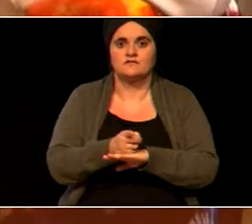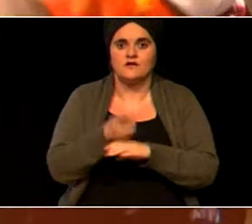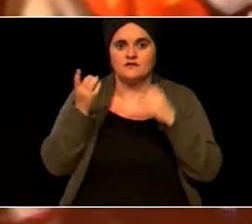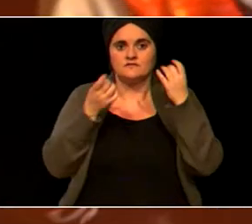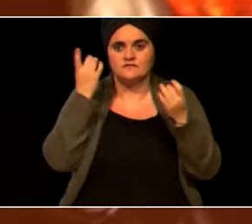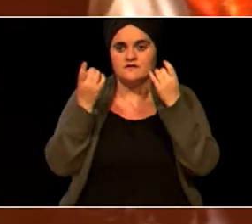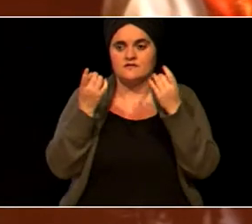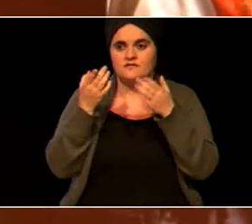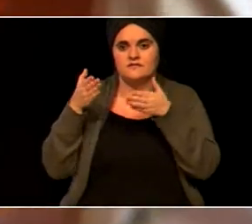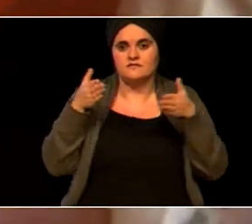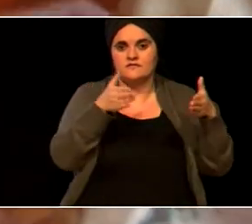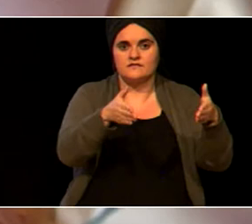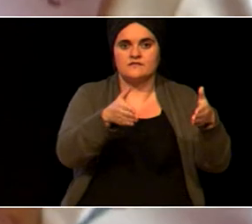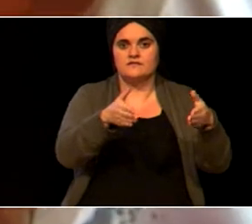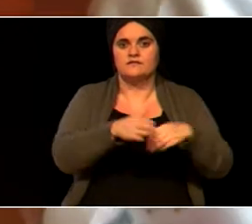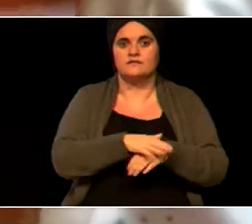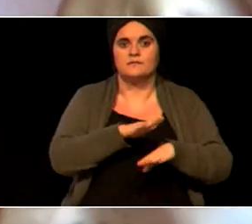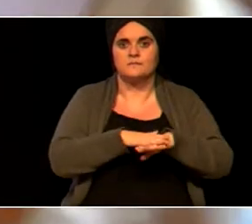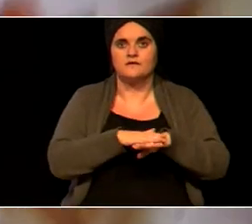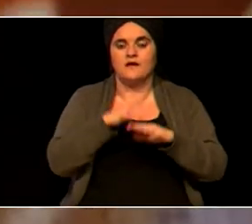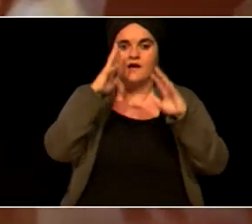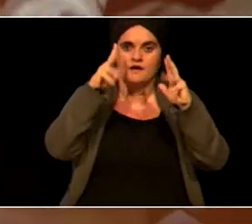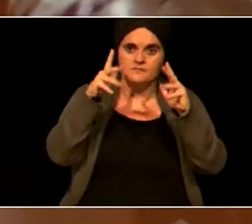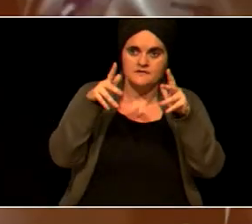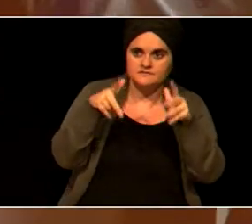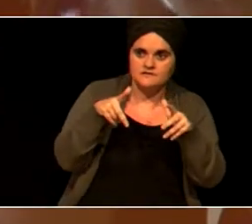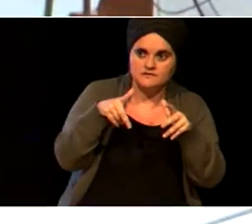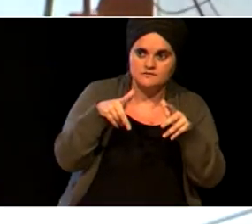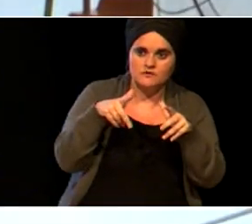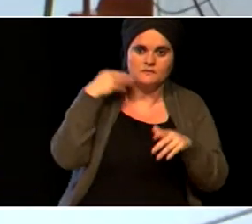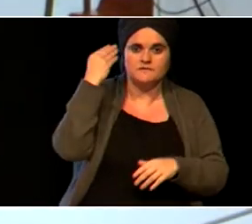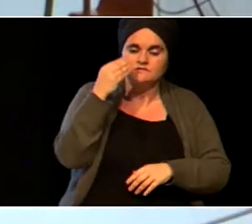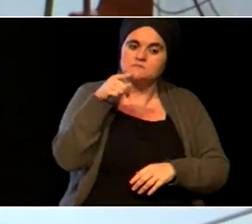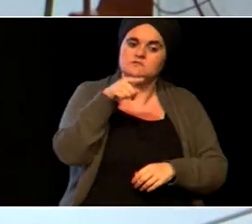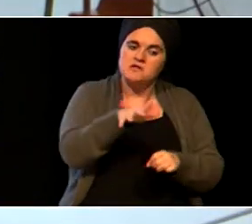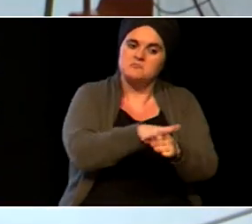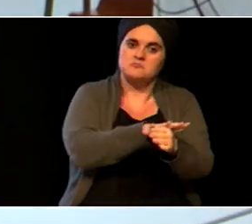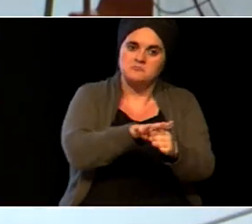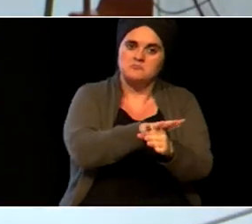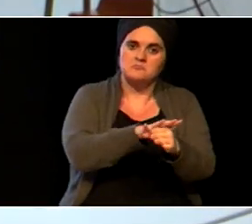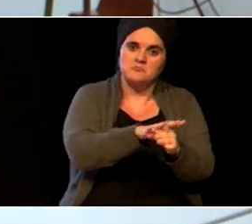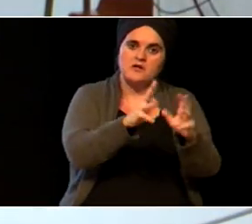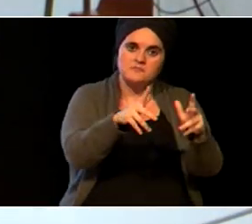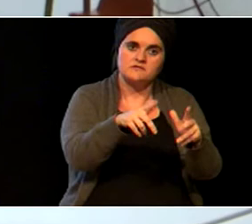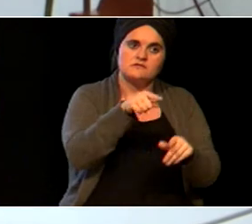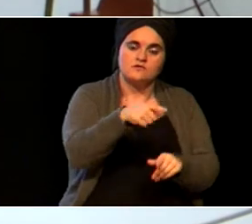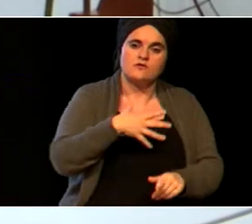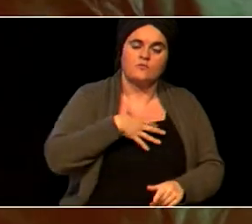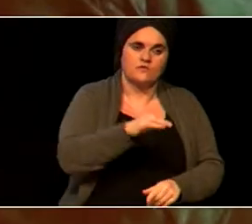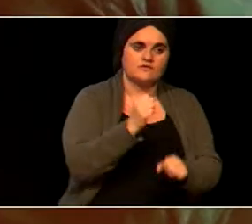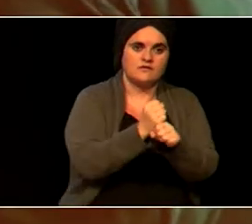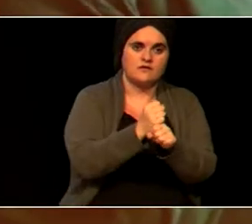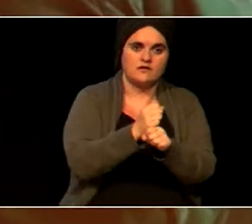hacia actividades de tipo administrativo, donde creemos que puede haber este nicho o estas posibilidades.